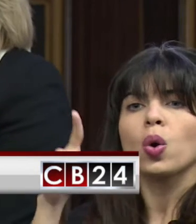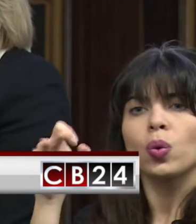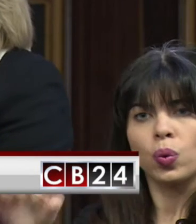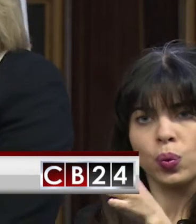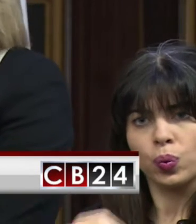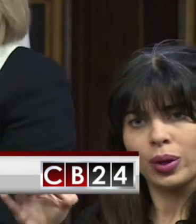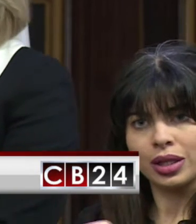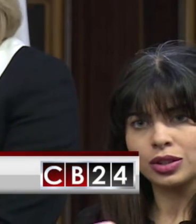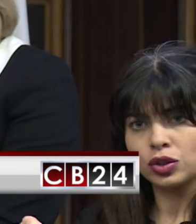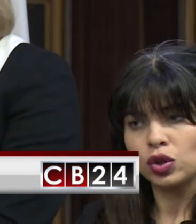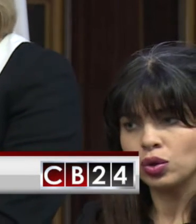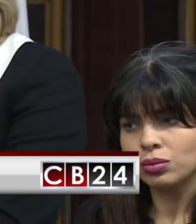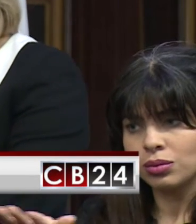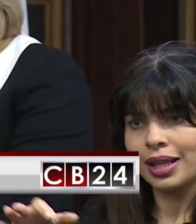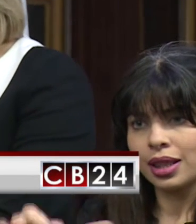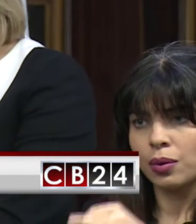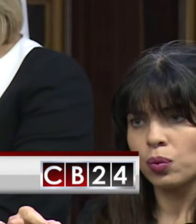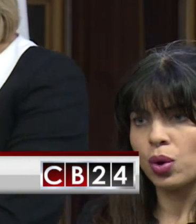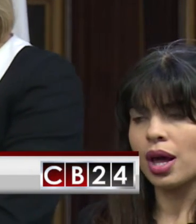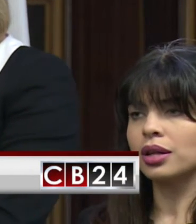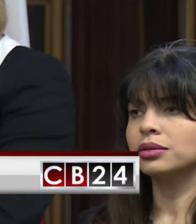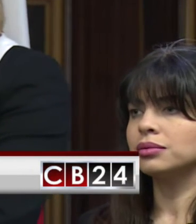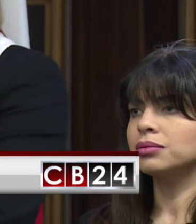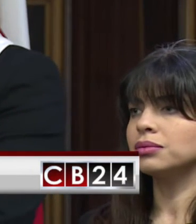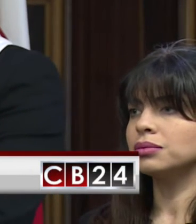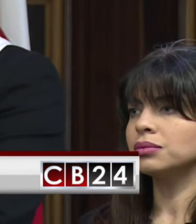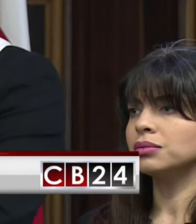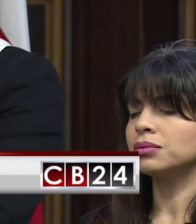juicio en estos tribunales.